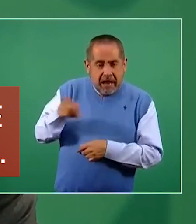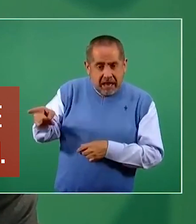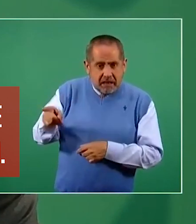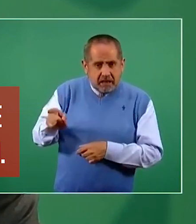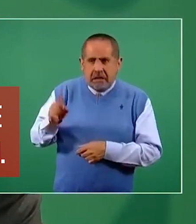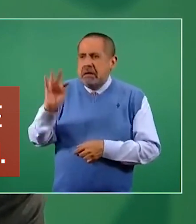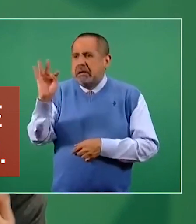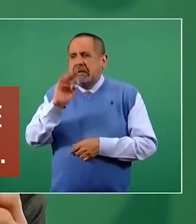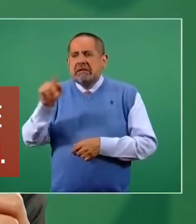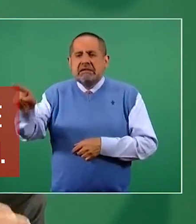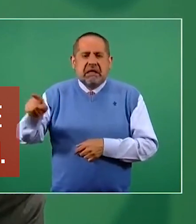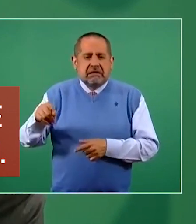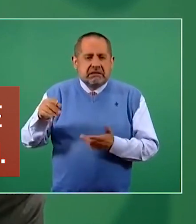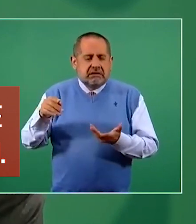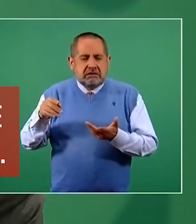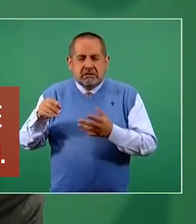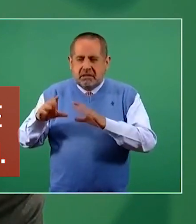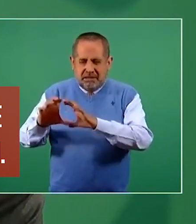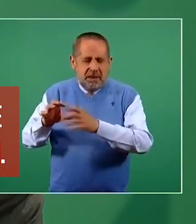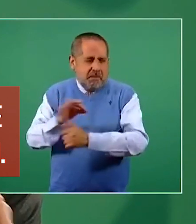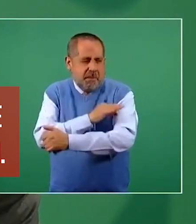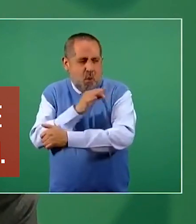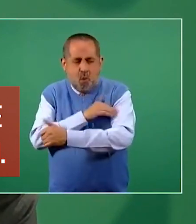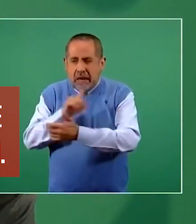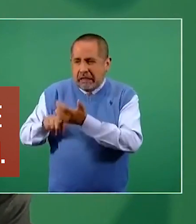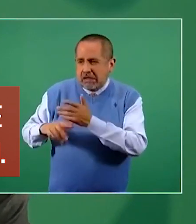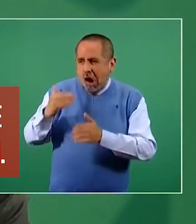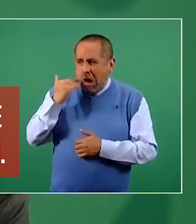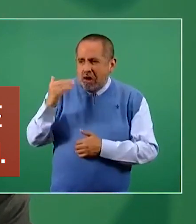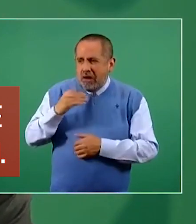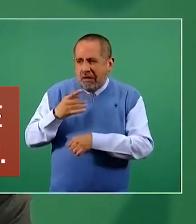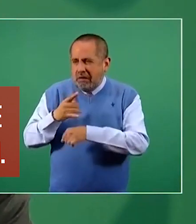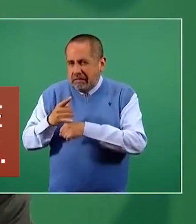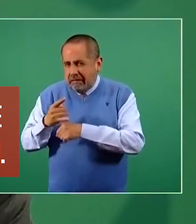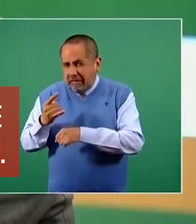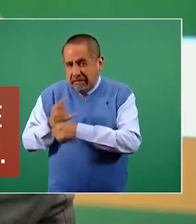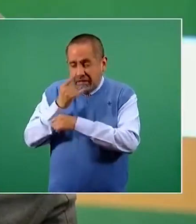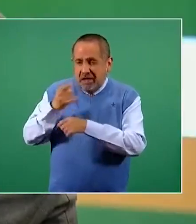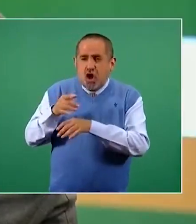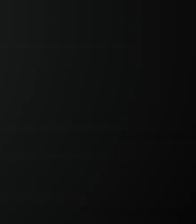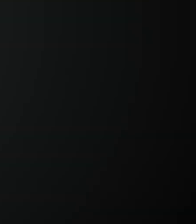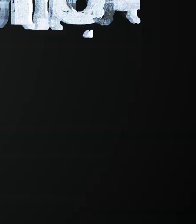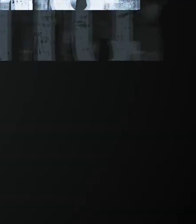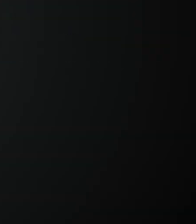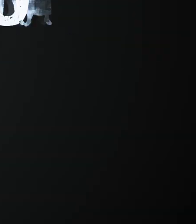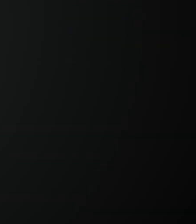partir del operativo de vacunación. Reiteró que la vacunación es gratuita y universal.